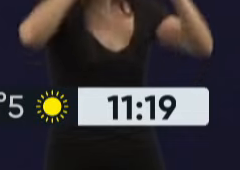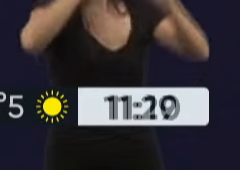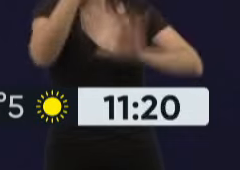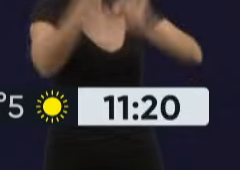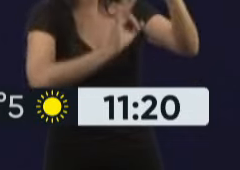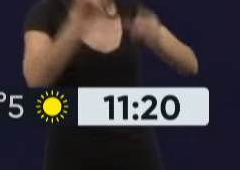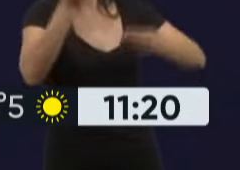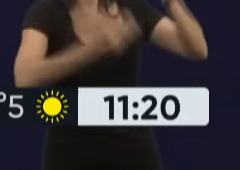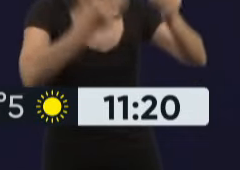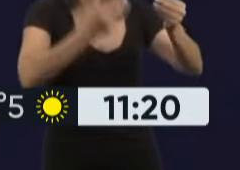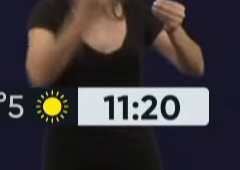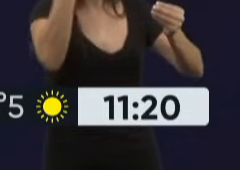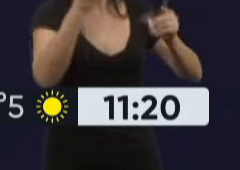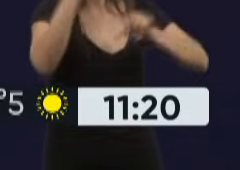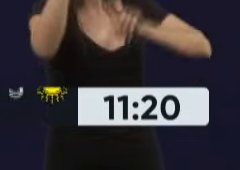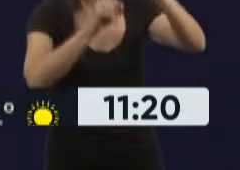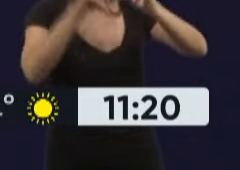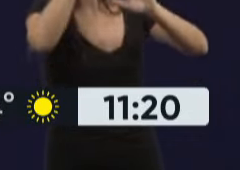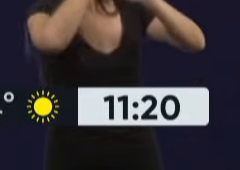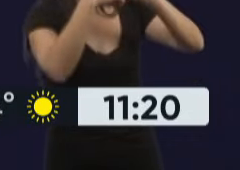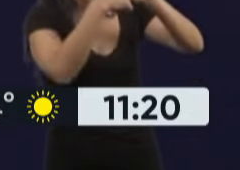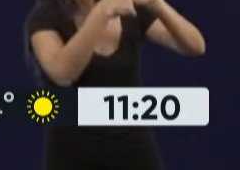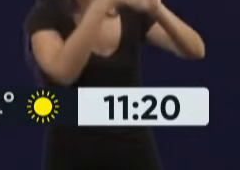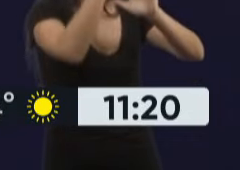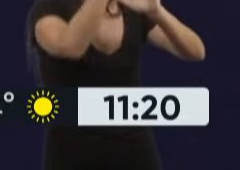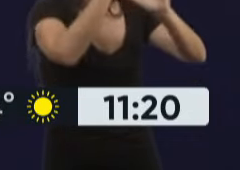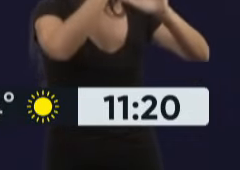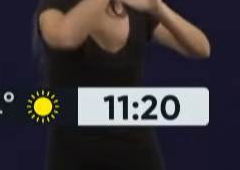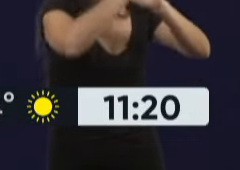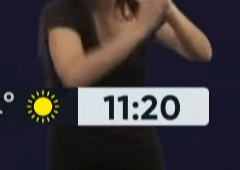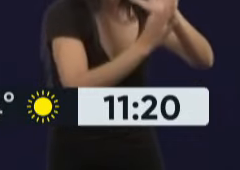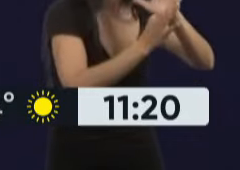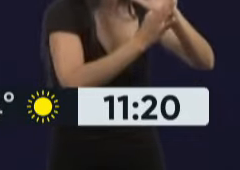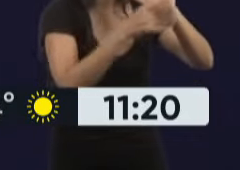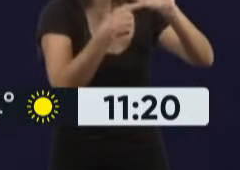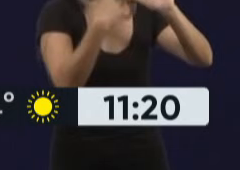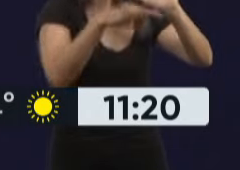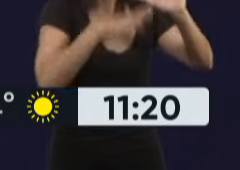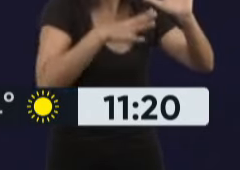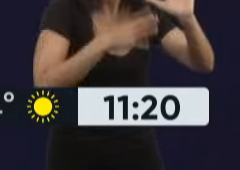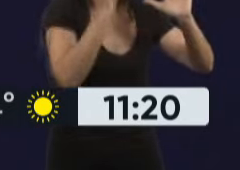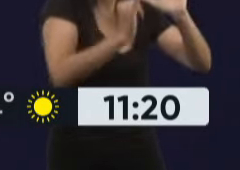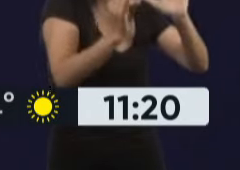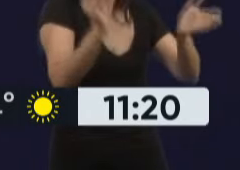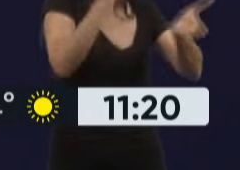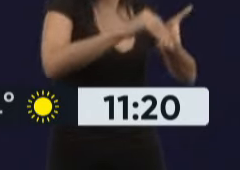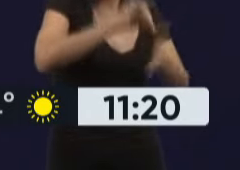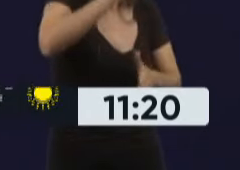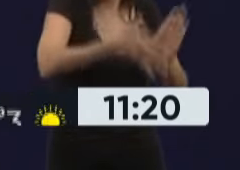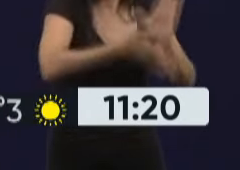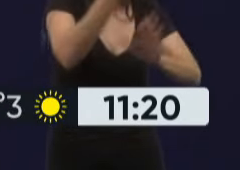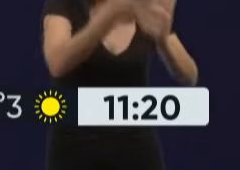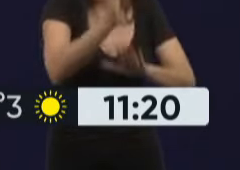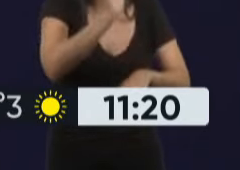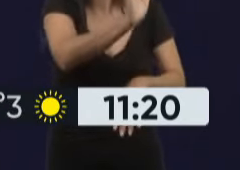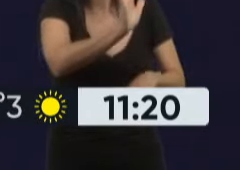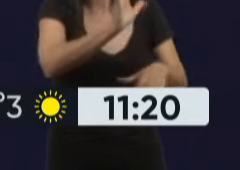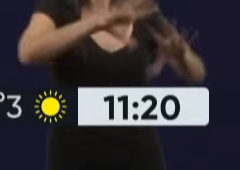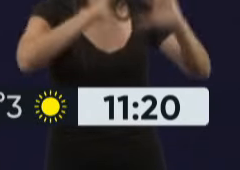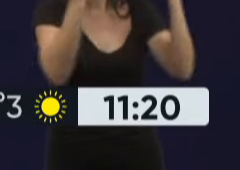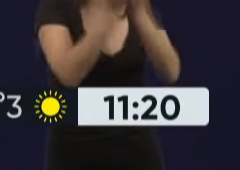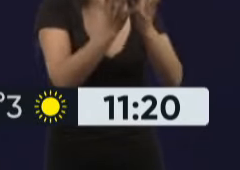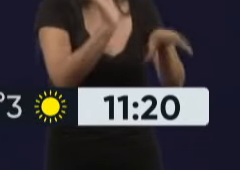algún tipo de de o que ameriten que tengan algún tipo de explicación adicional pero es un presupuesto